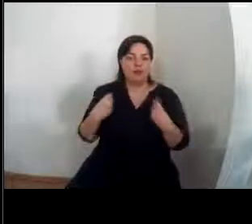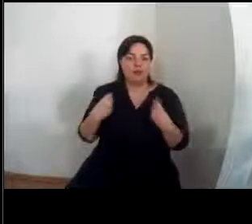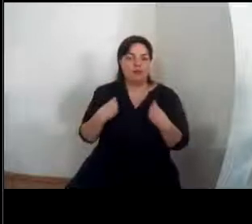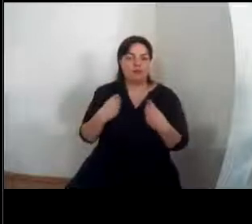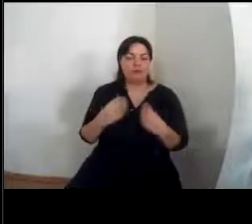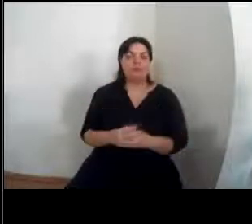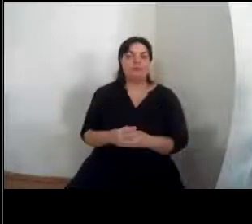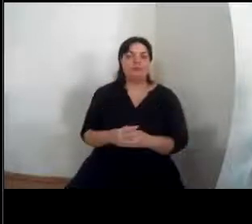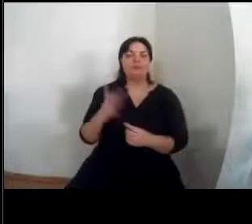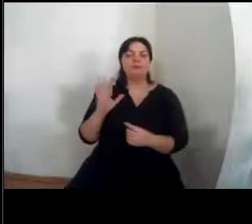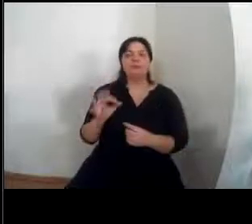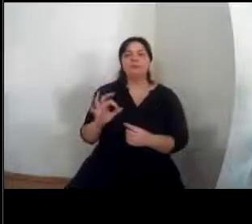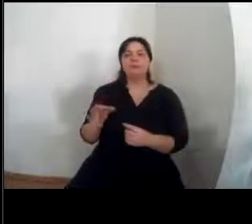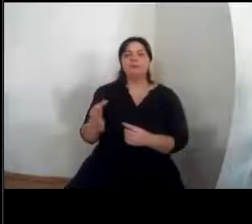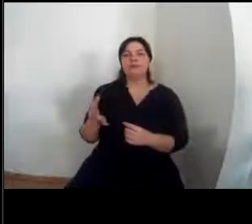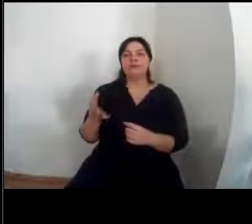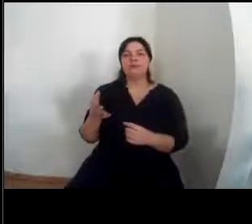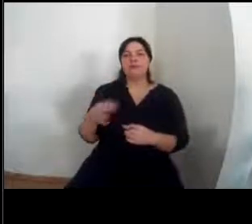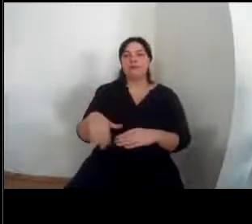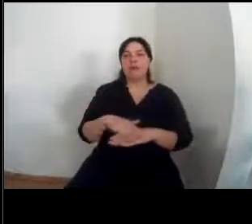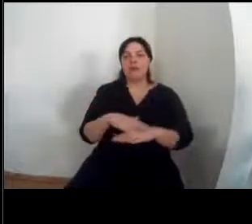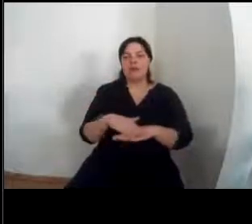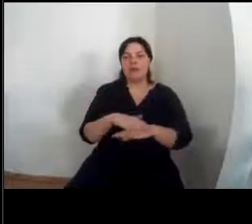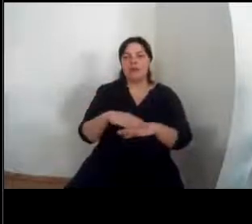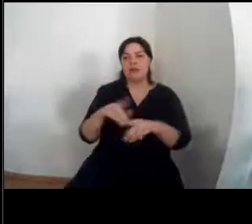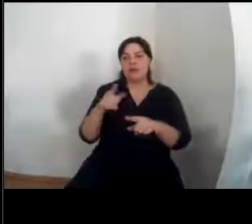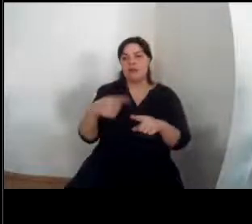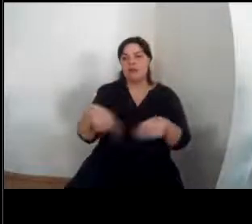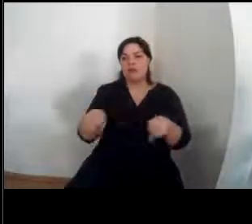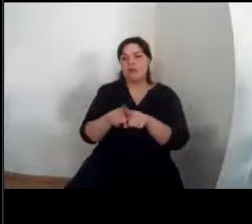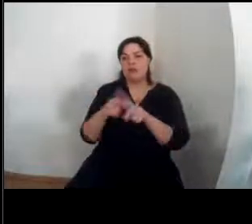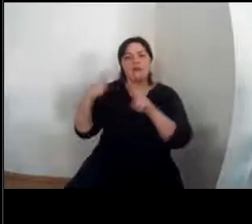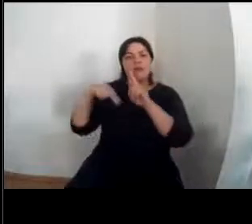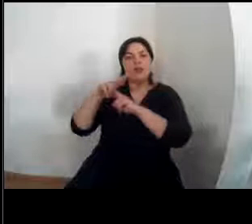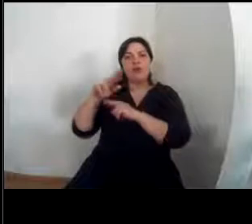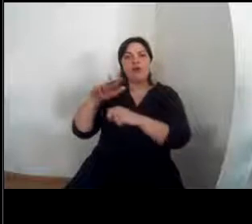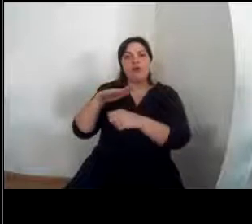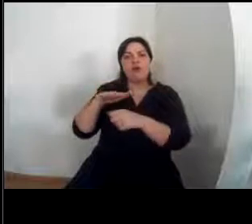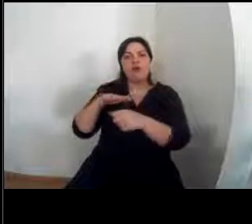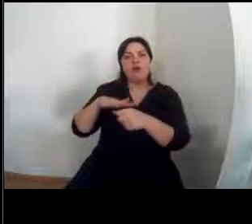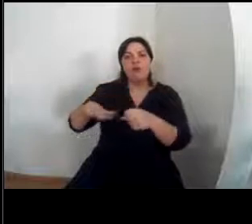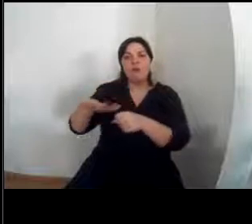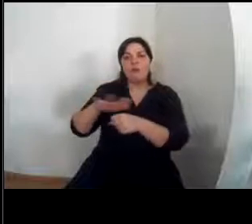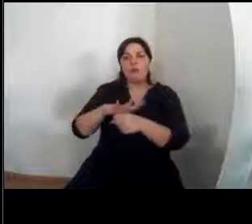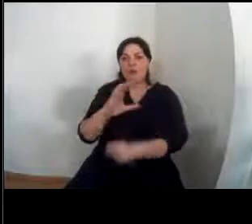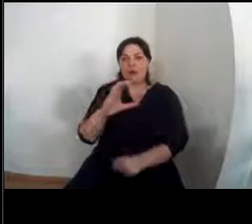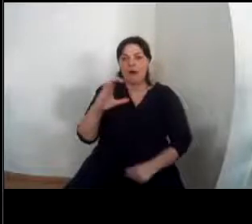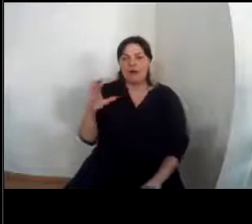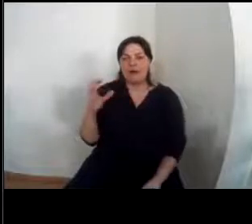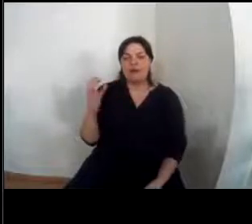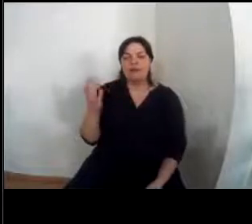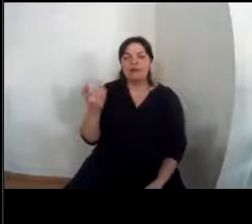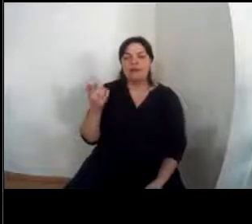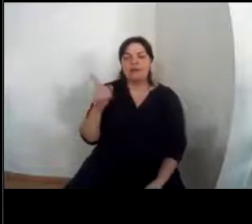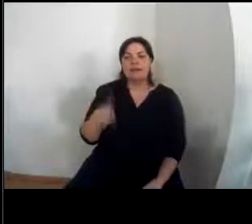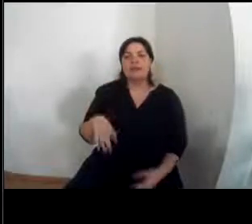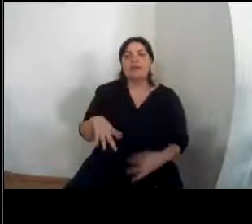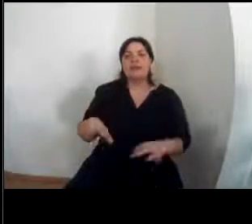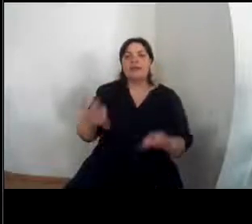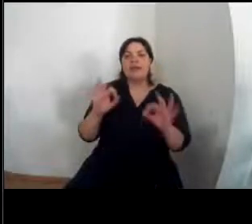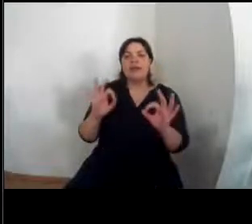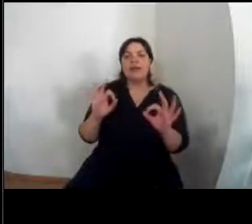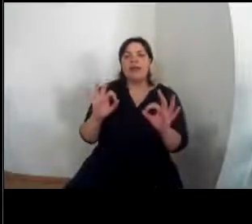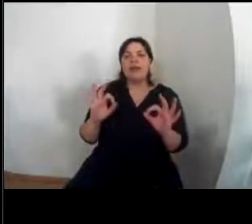hay administraciones, como es el caso de la Diputación Provincial, que ha hecho la Diputación Provincial de Cáceres, especialmente en el